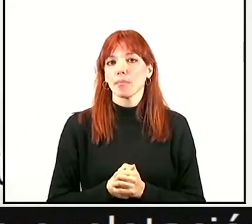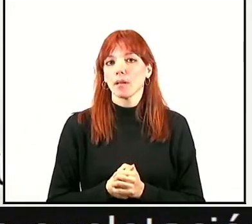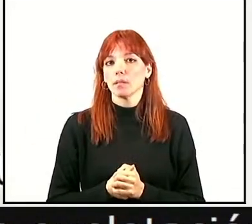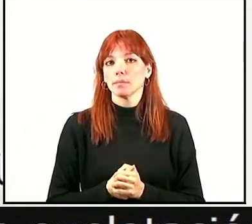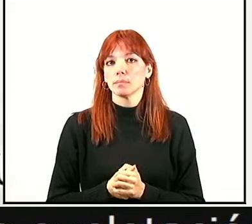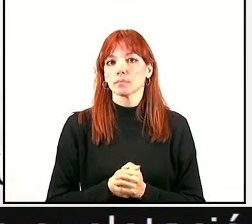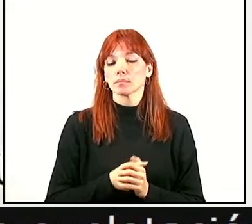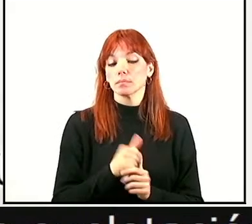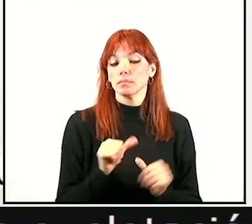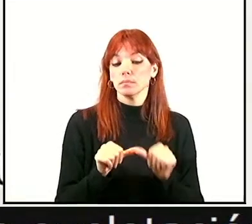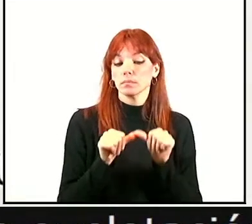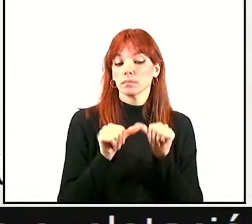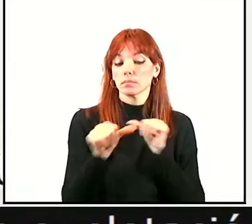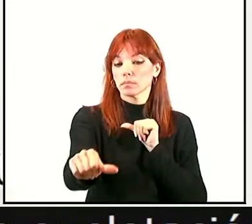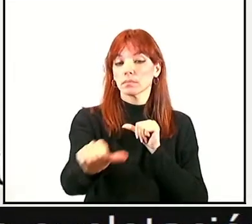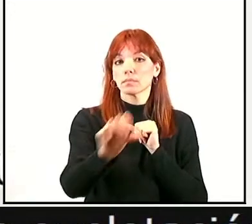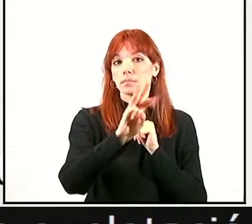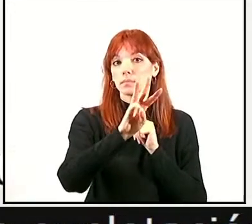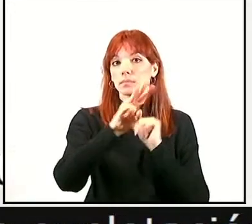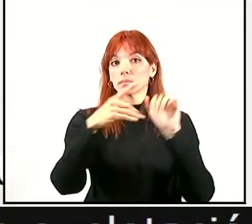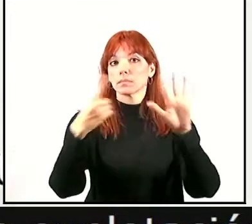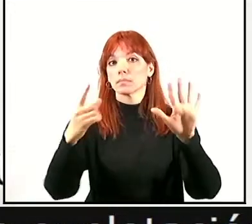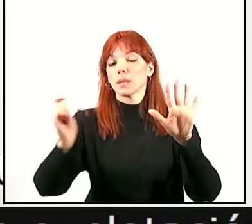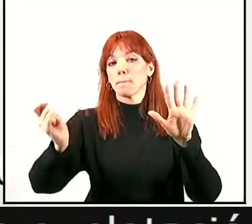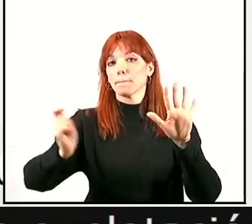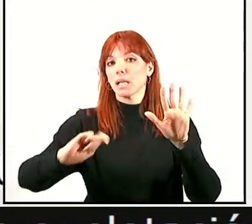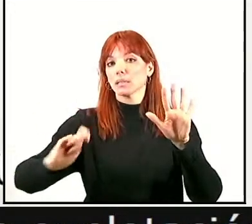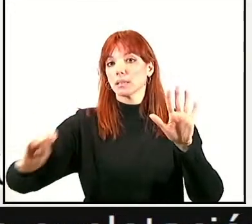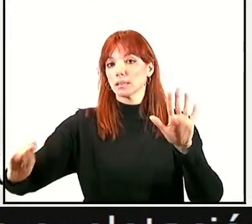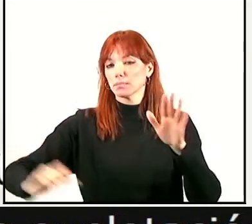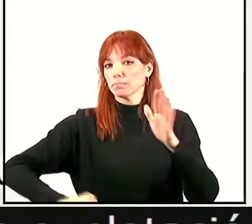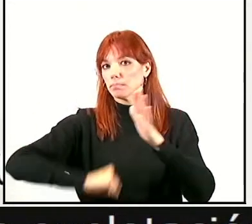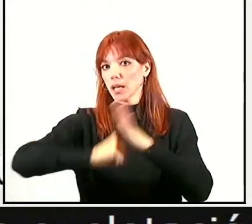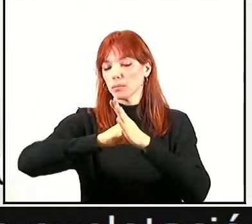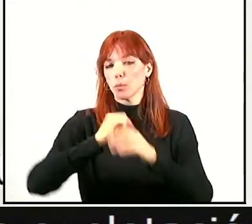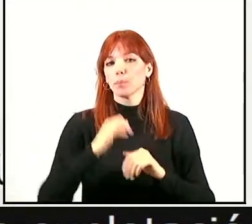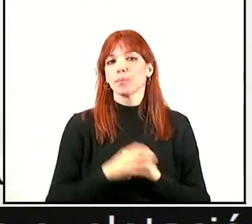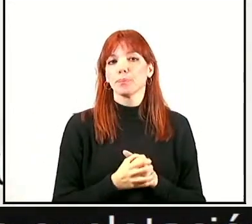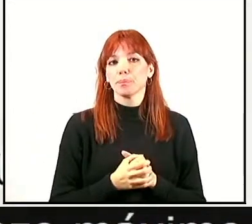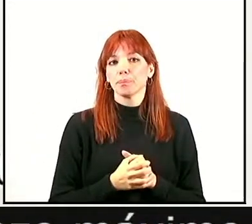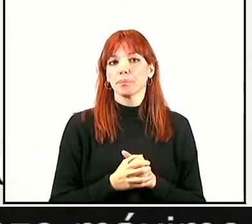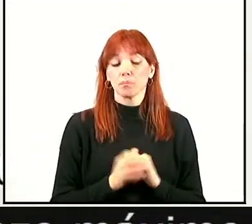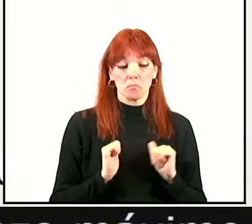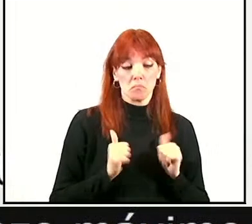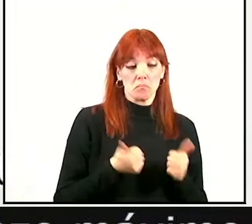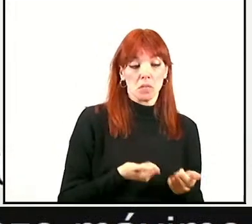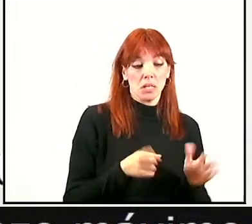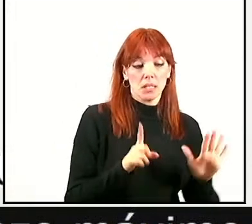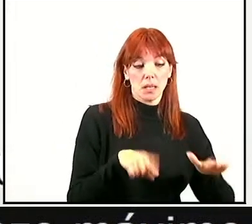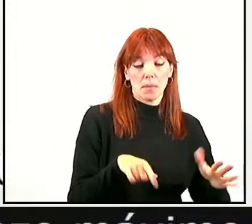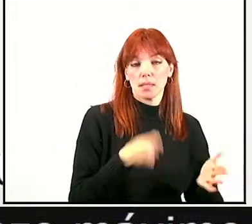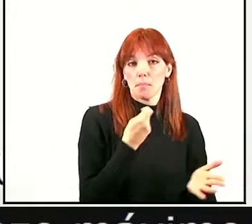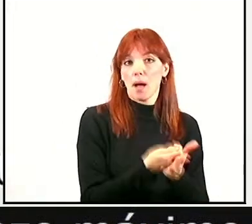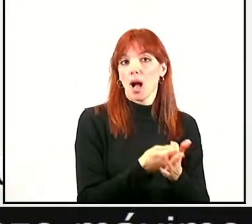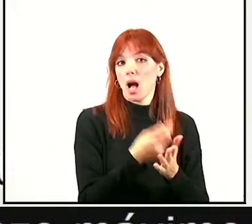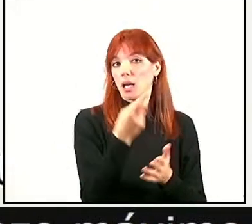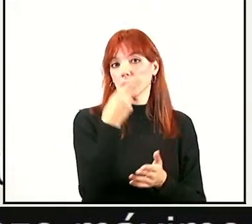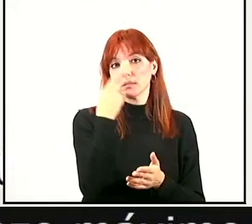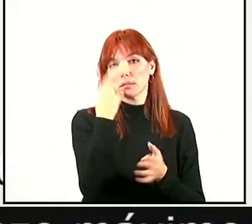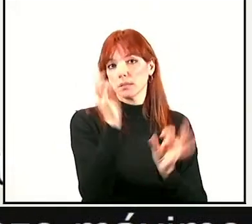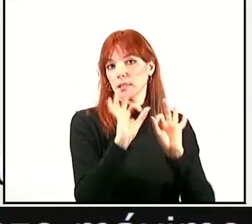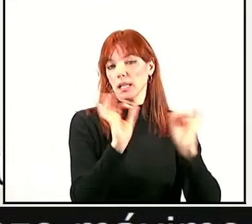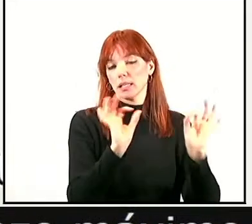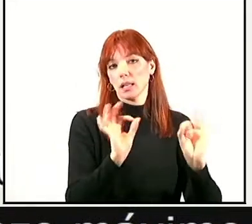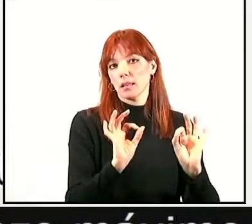36 meses, el plazo máximo, con 6 meses, los primeros 6 meses de carencia y con una comisión